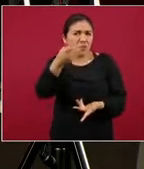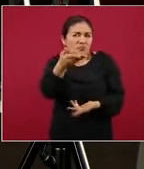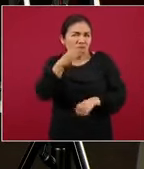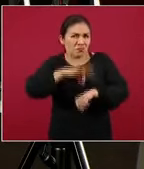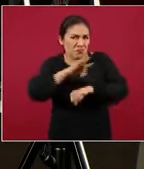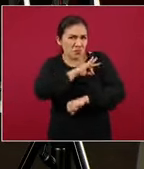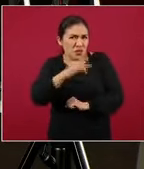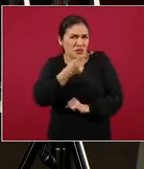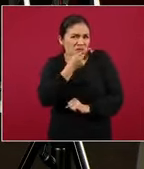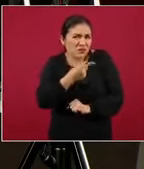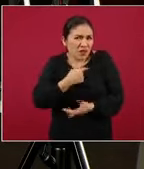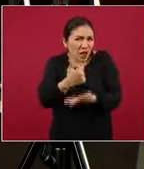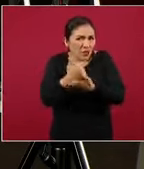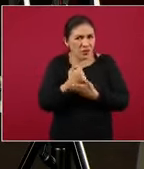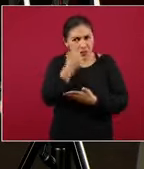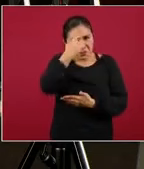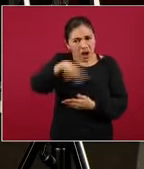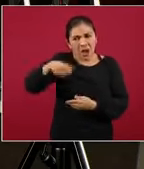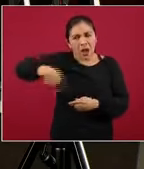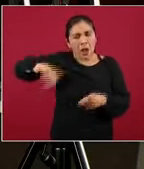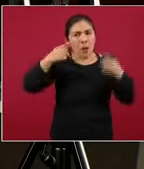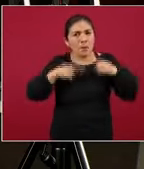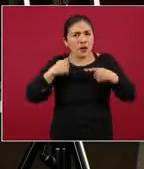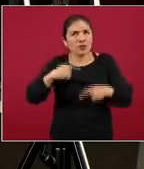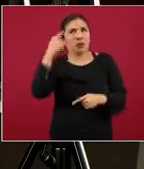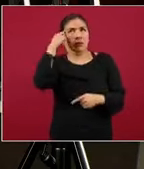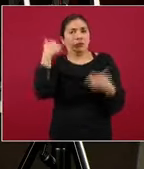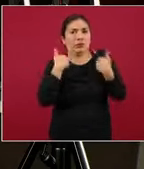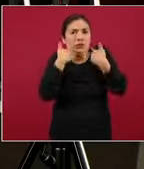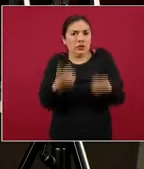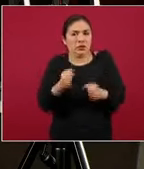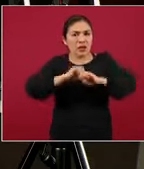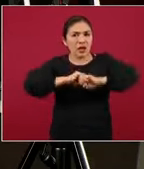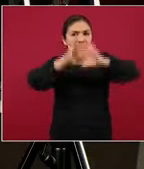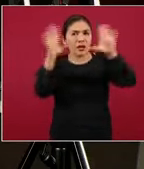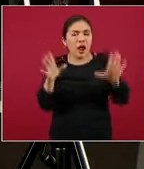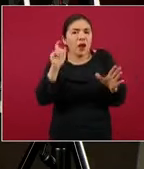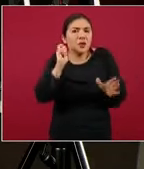puede ayudar para que la gente le quede claro y que tenga